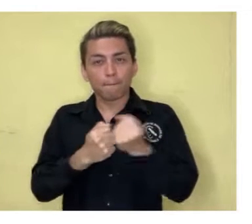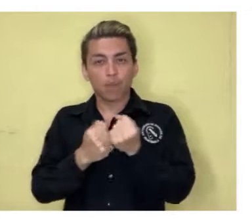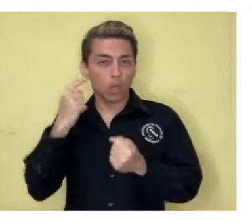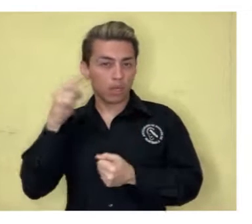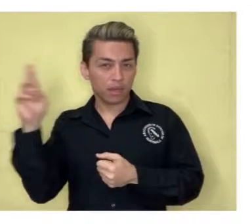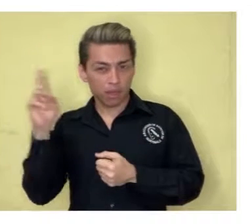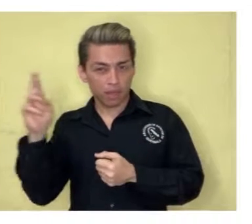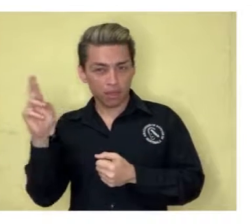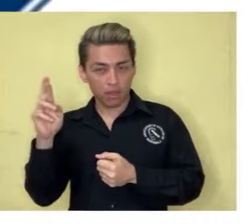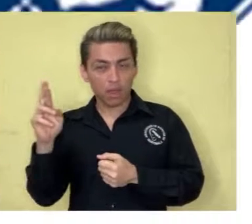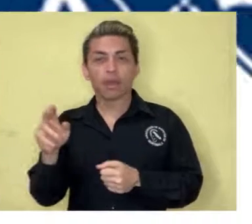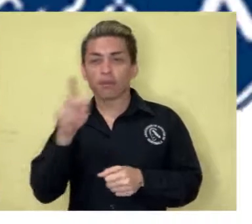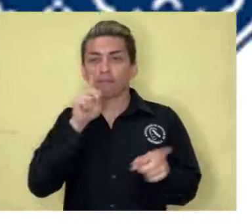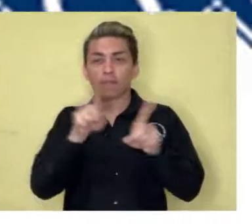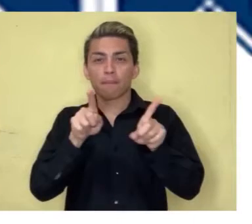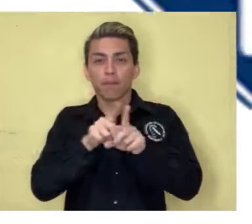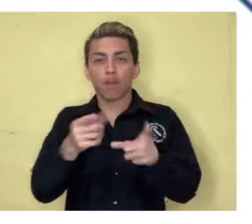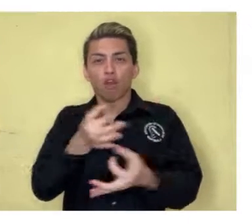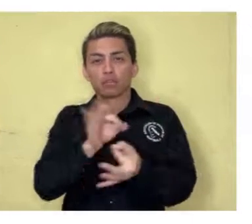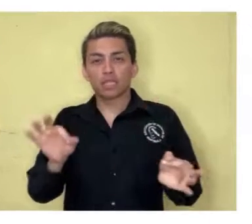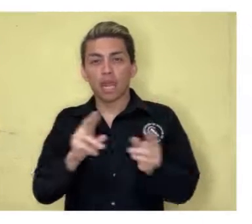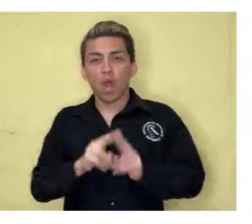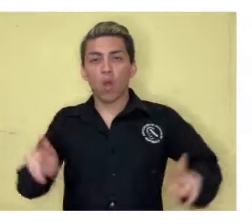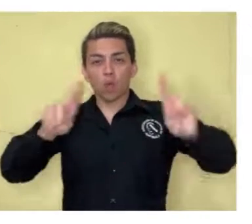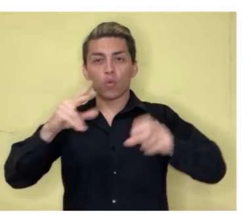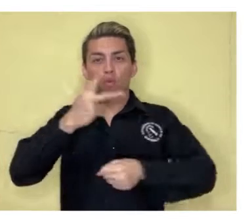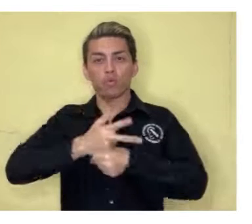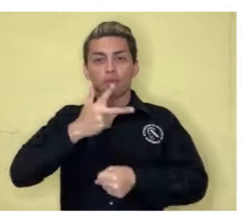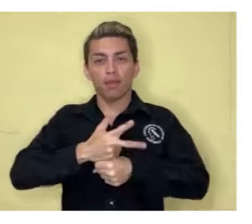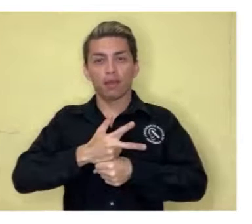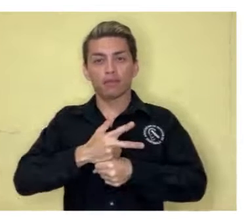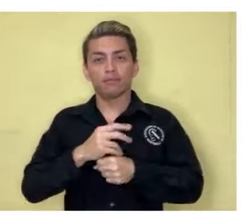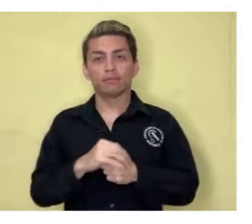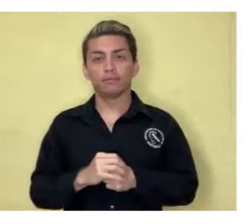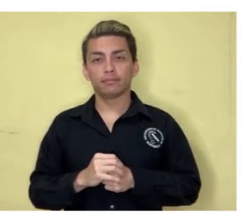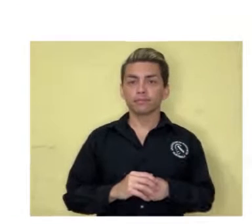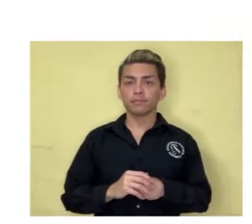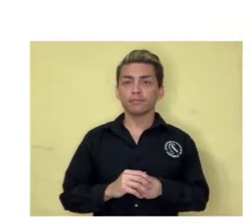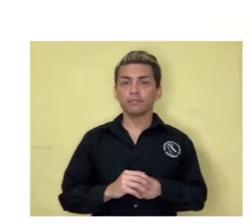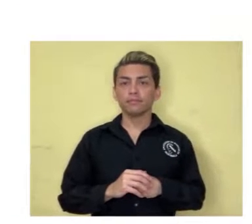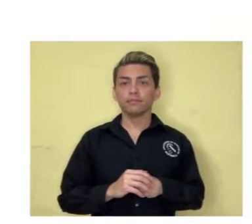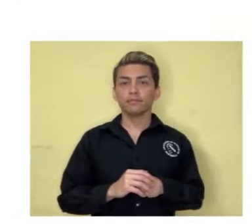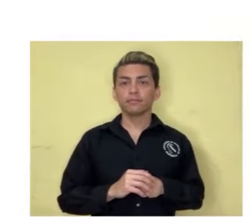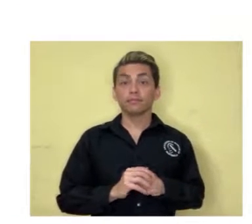Un mensaje del CONADI y la asistencia técnica de UACNUD.